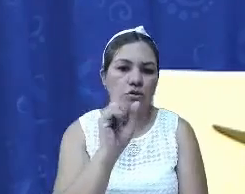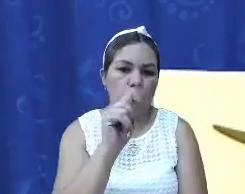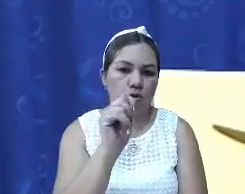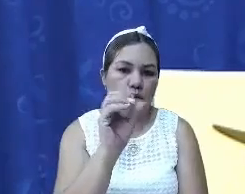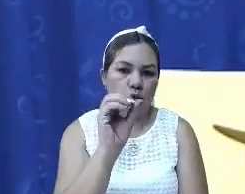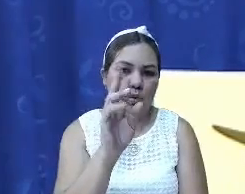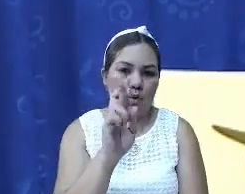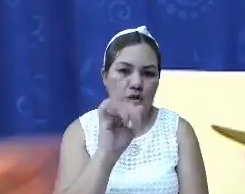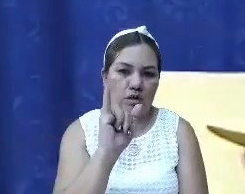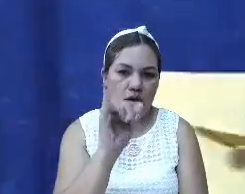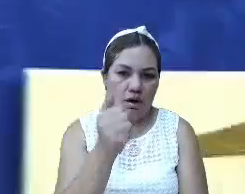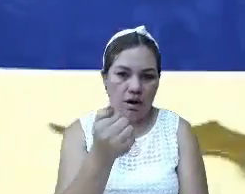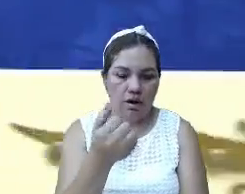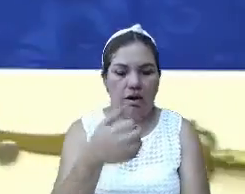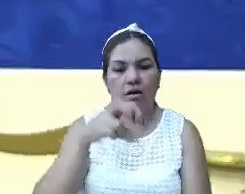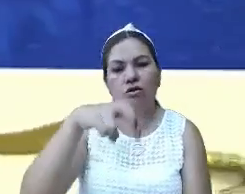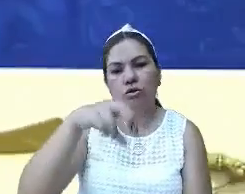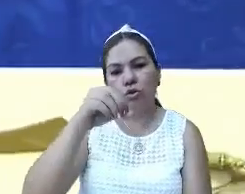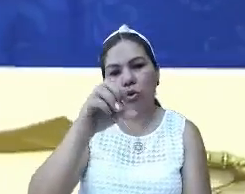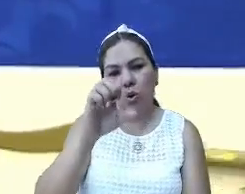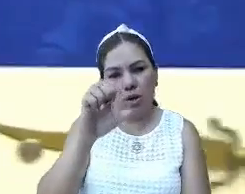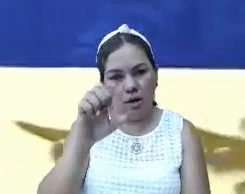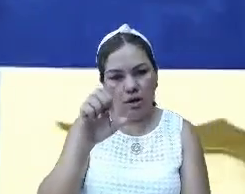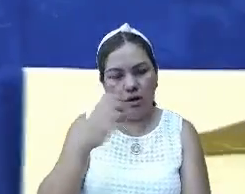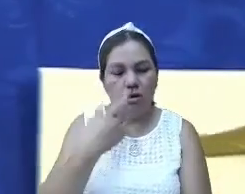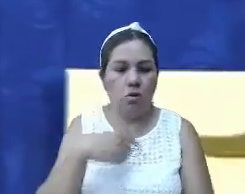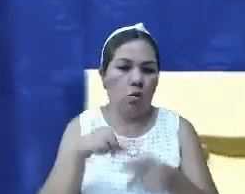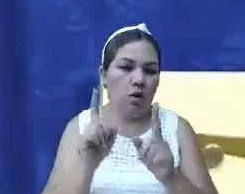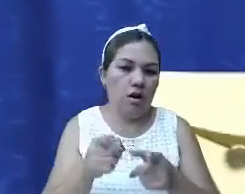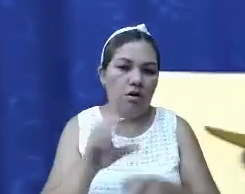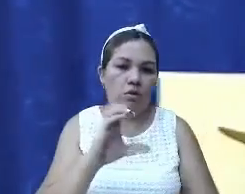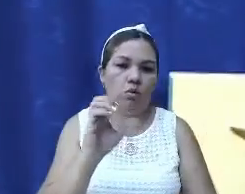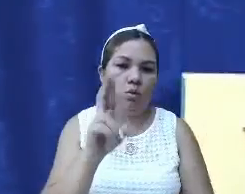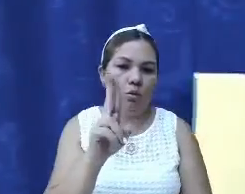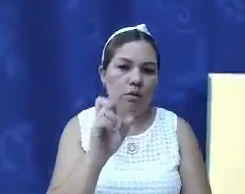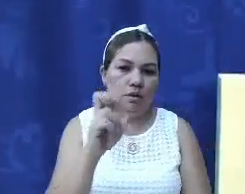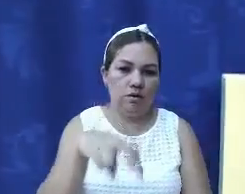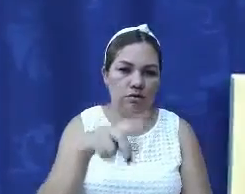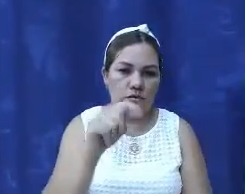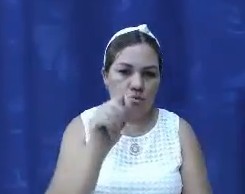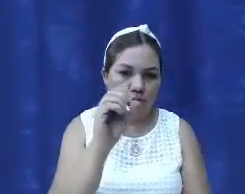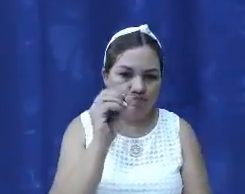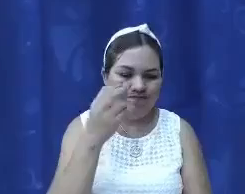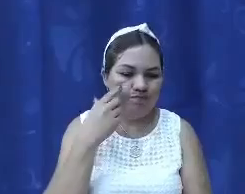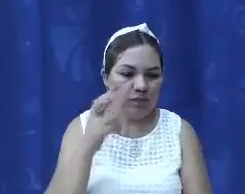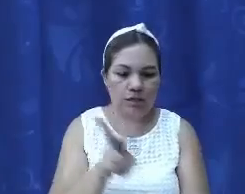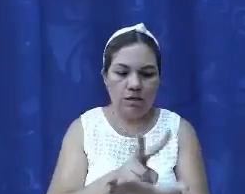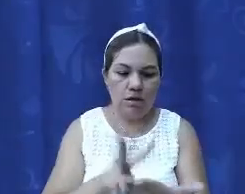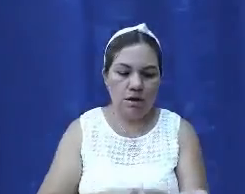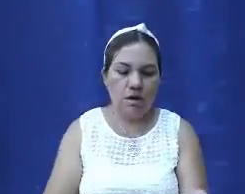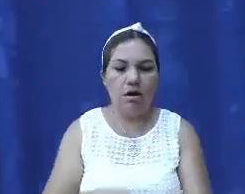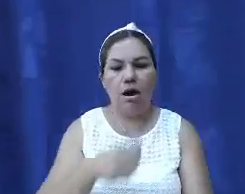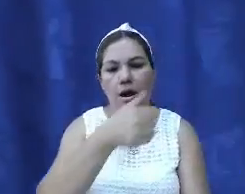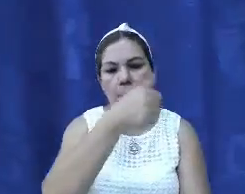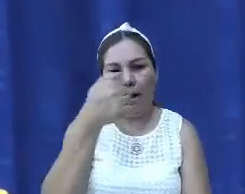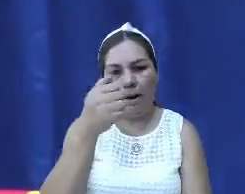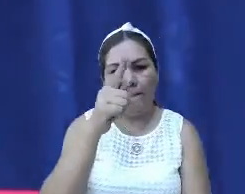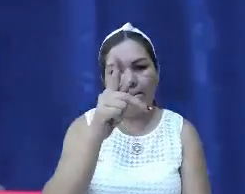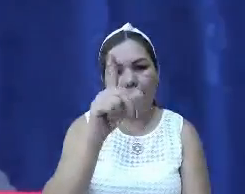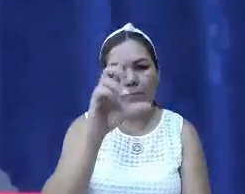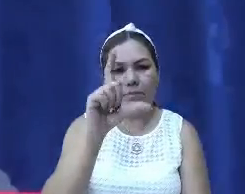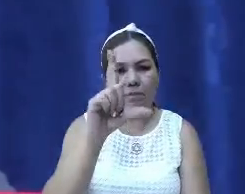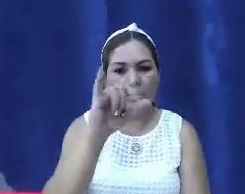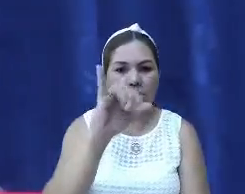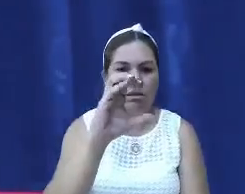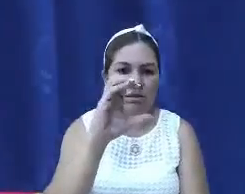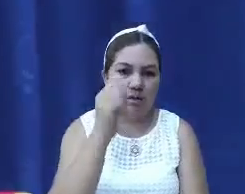sino que tenemos que ver la instrucción que Dios le dio a Noé y aplicarle para este tiempo. Y acá